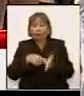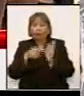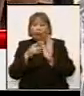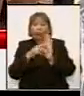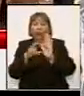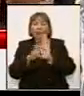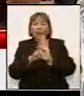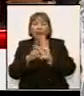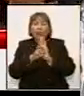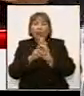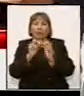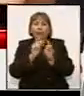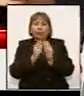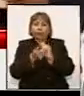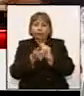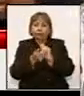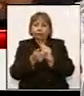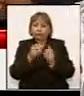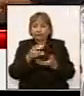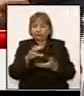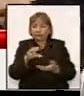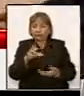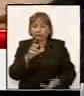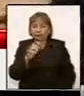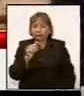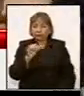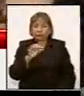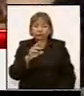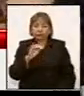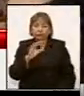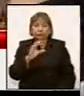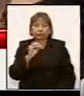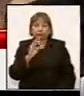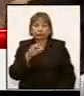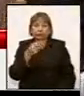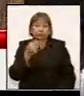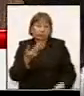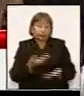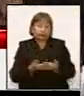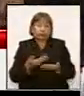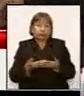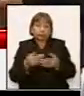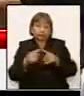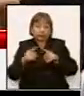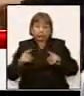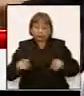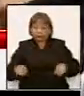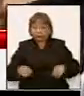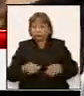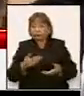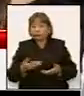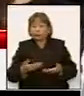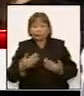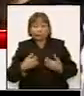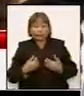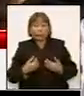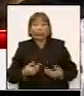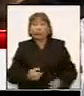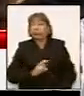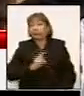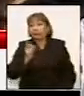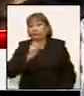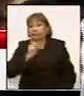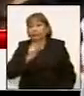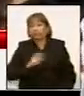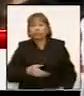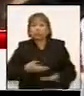para la modificación de la ley de creación de la provincia de La Uricocha y que su artículo tercero reconozca pues las tierras que lo que pertenecen a ellos y lo que no pertenecen a